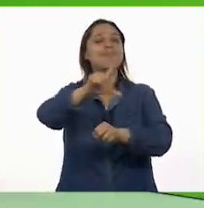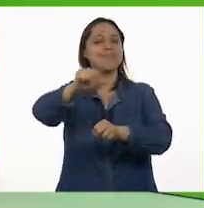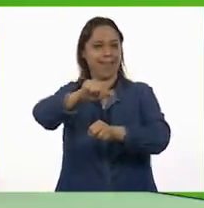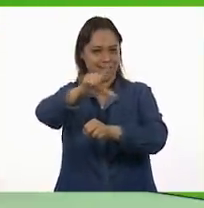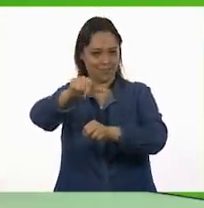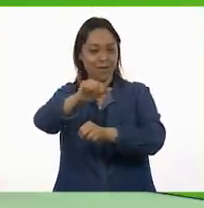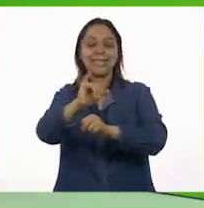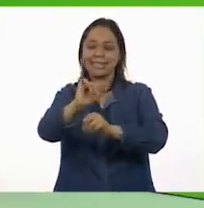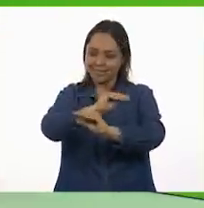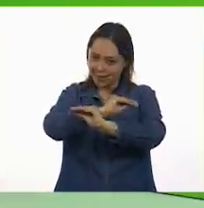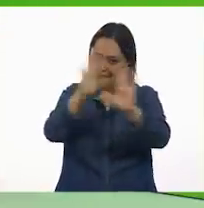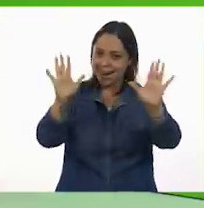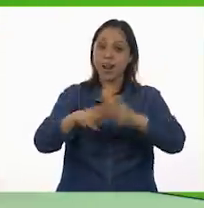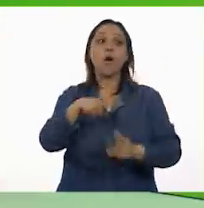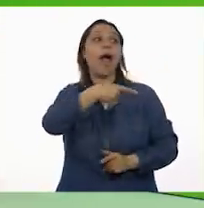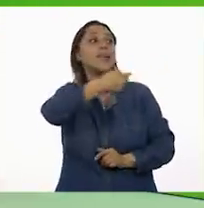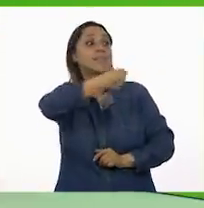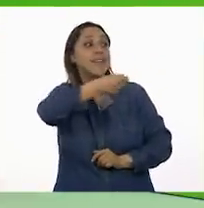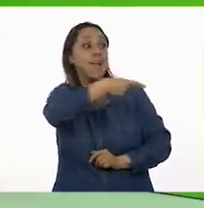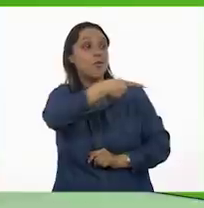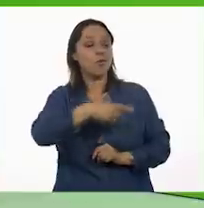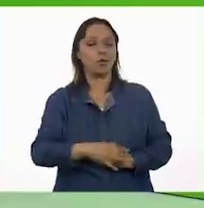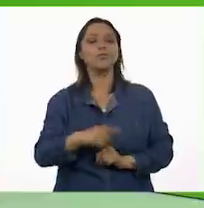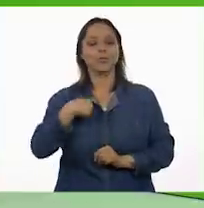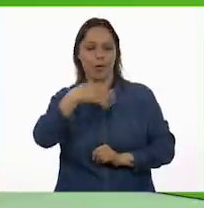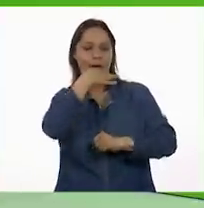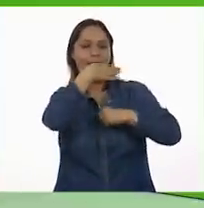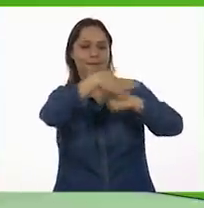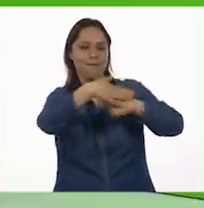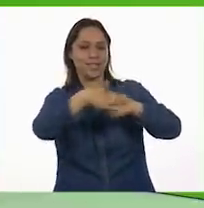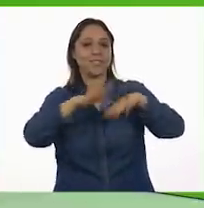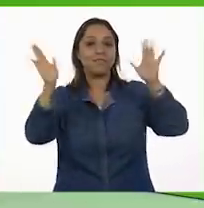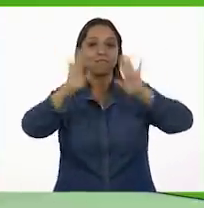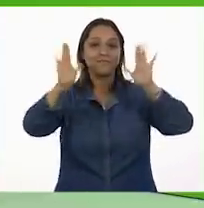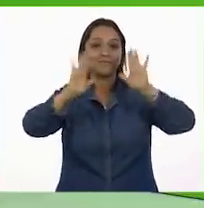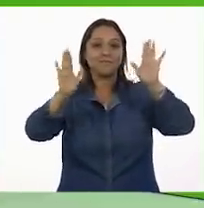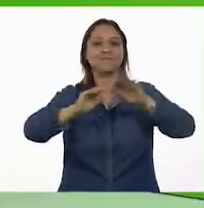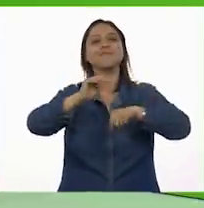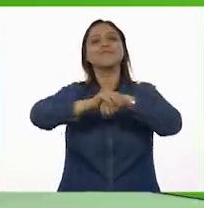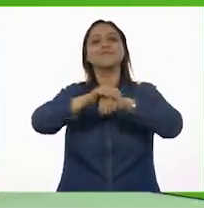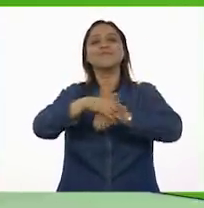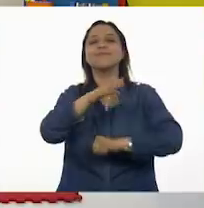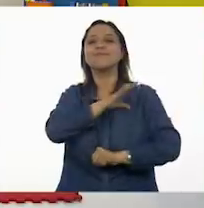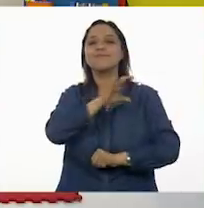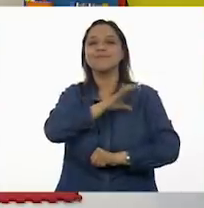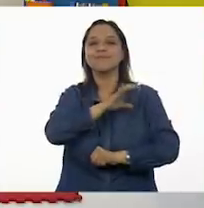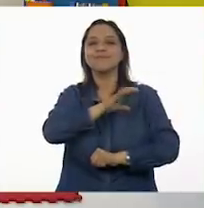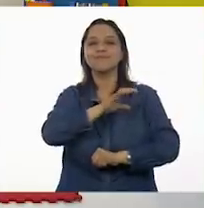Claro que sí. Te manda saludos. Yo le digo. Bye, amiga, te quiero.